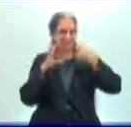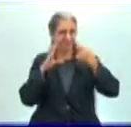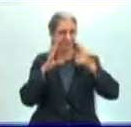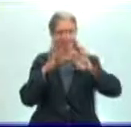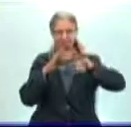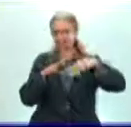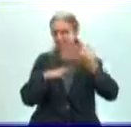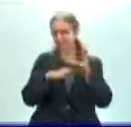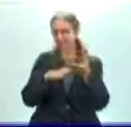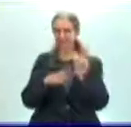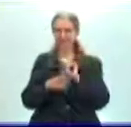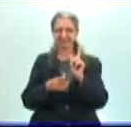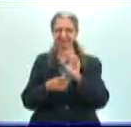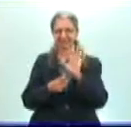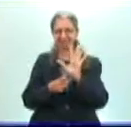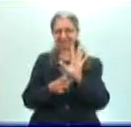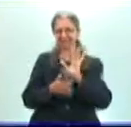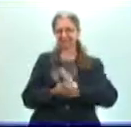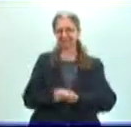un próximo encuentro.